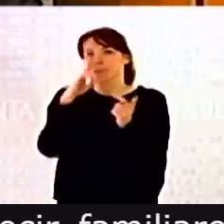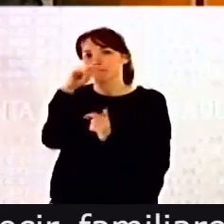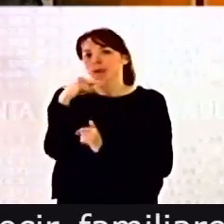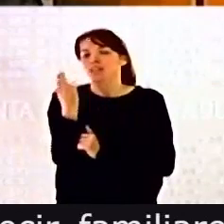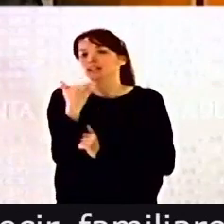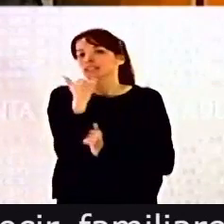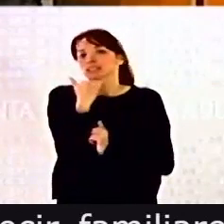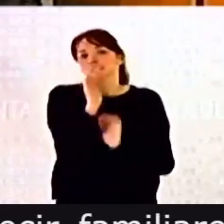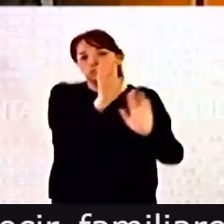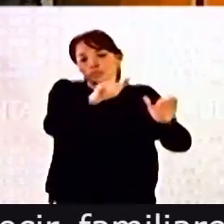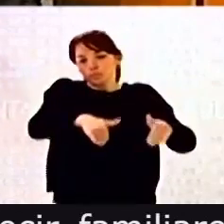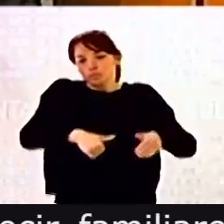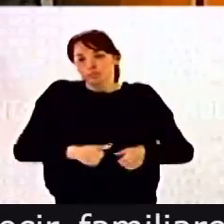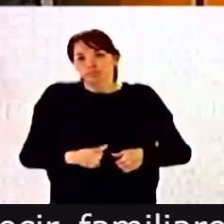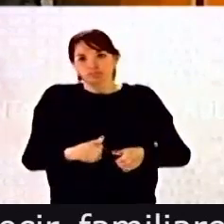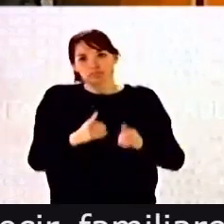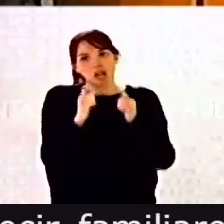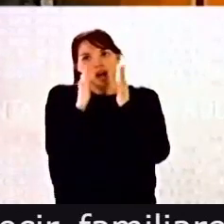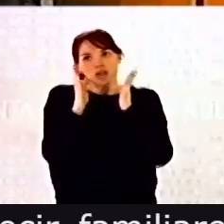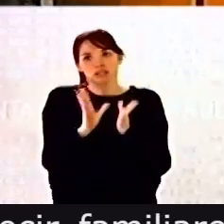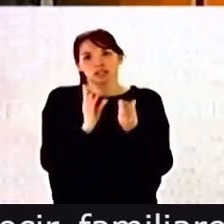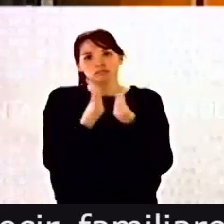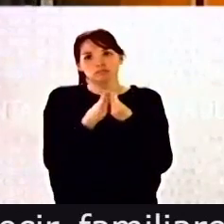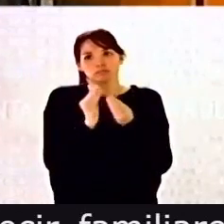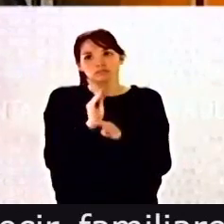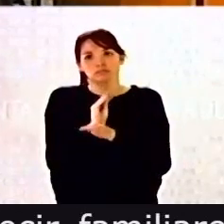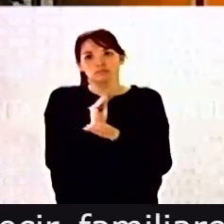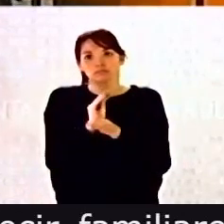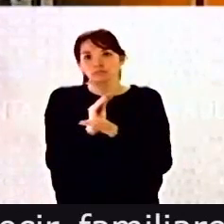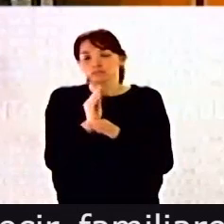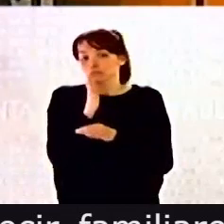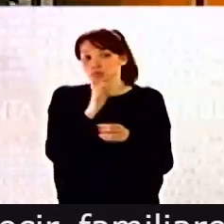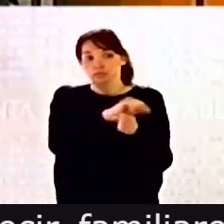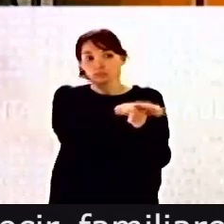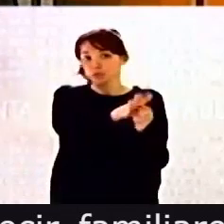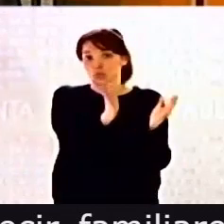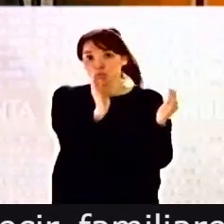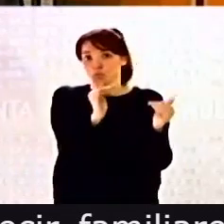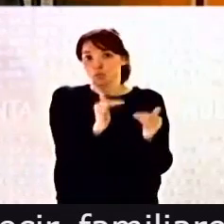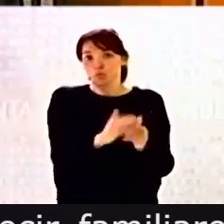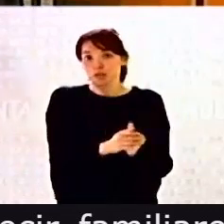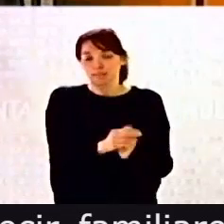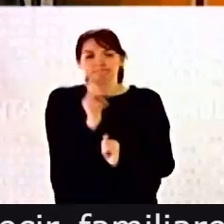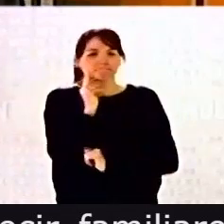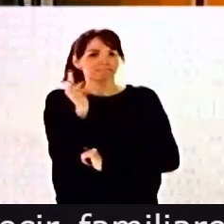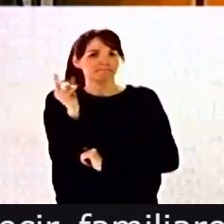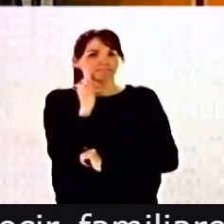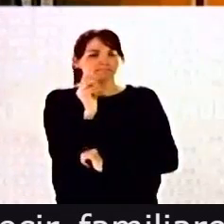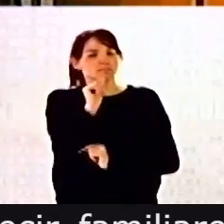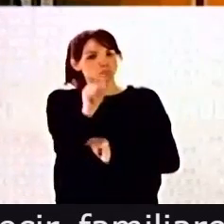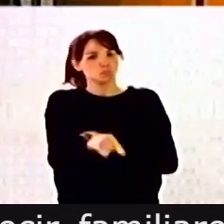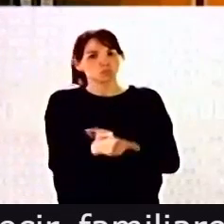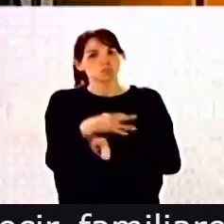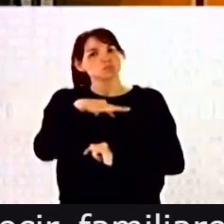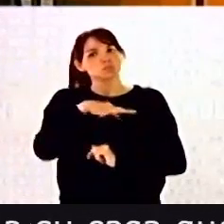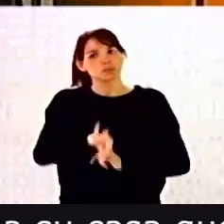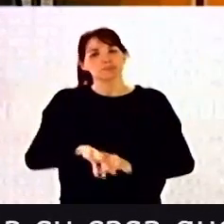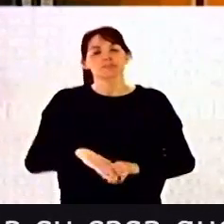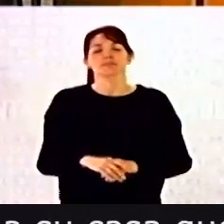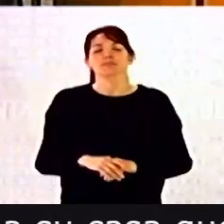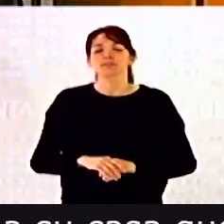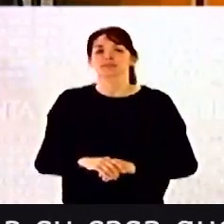sus tíos, llevárselos a sus casas porque no tienen el COVID-19 y tienen mucho miedo de que los